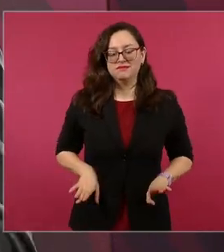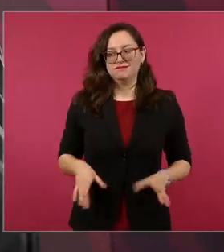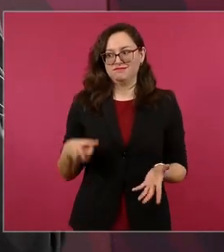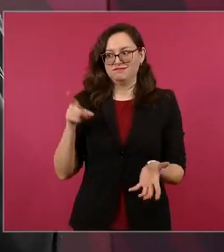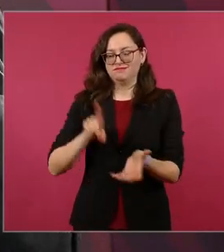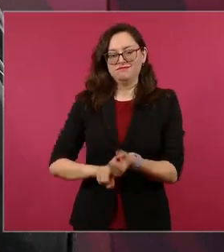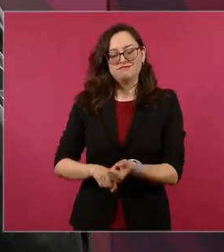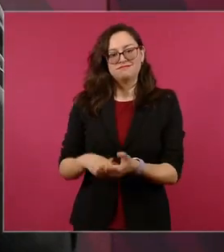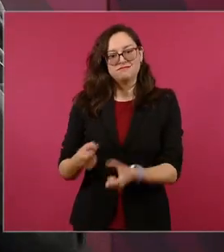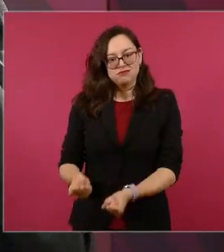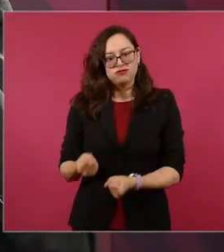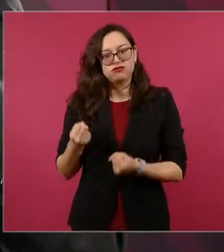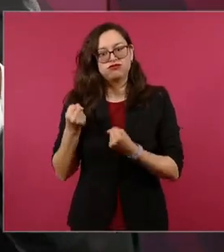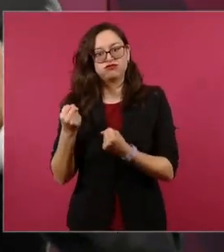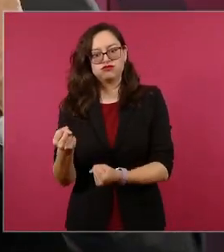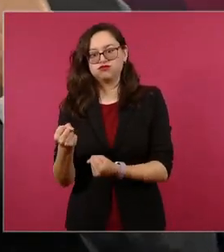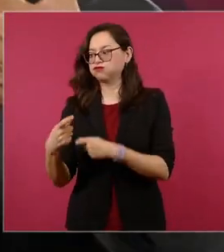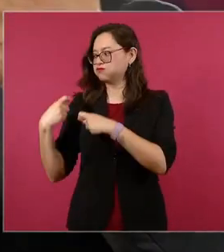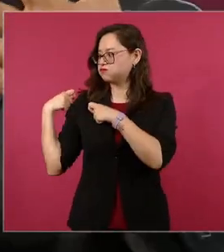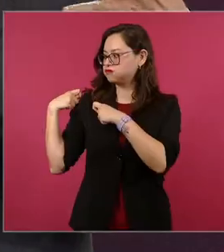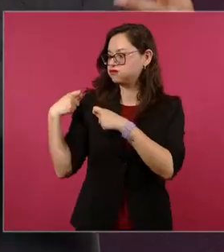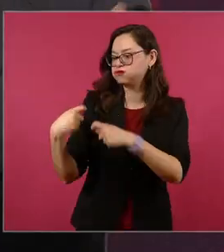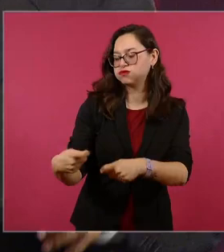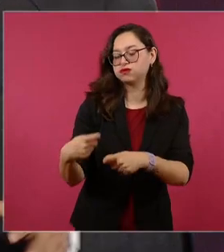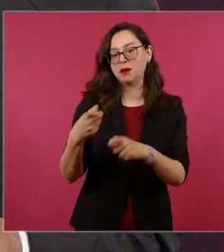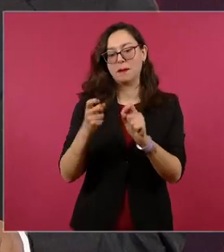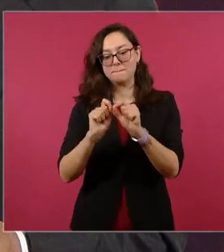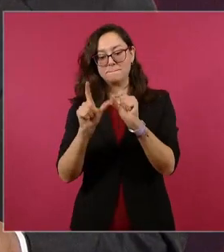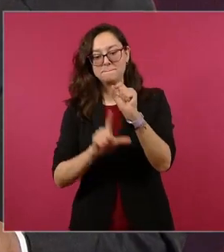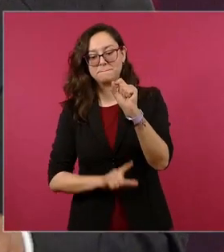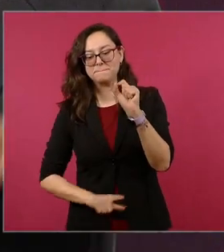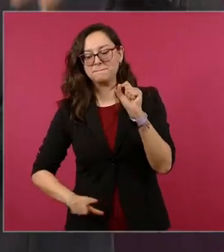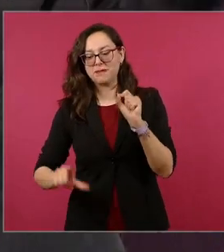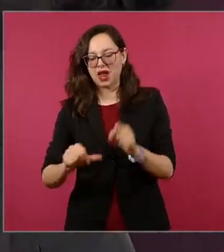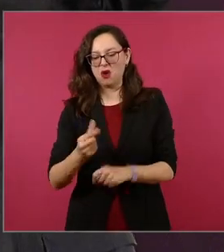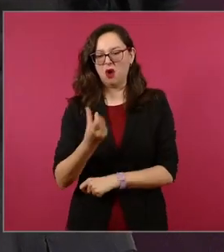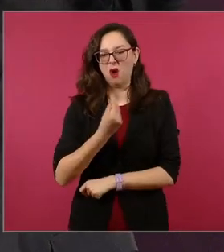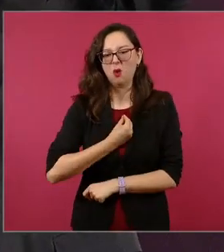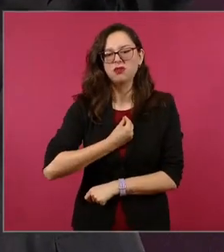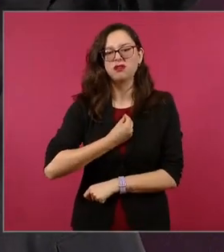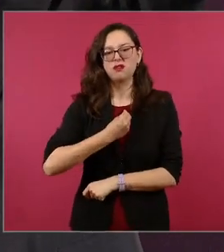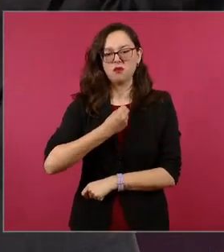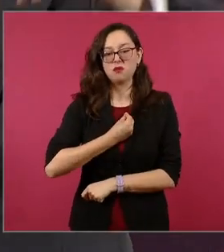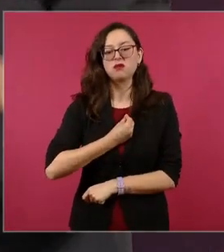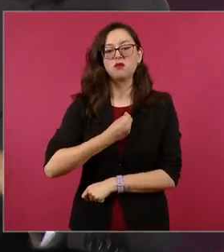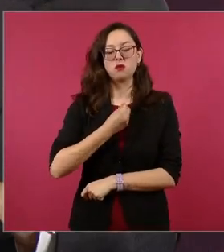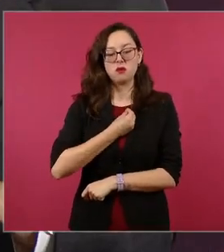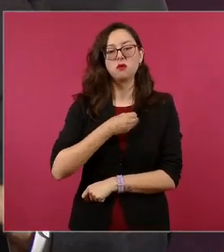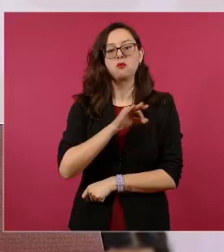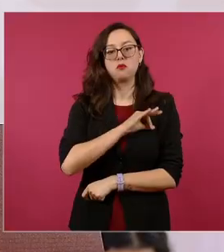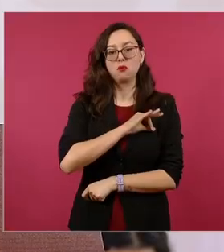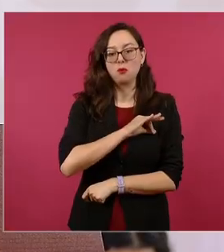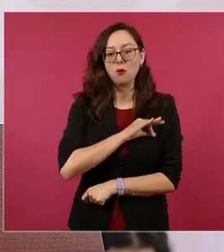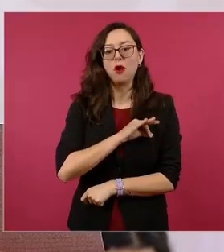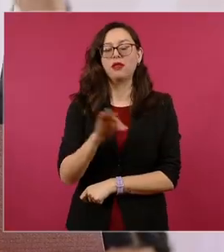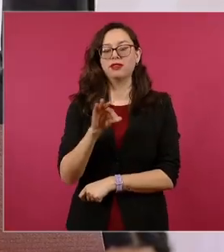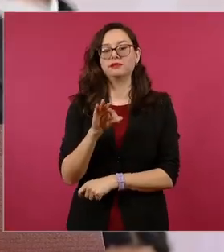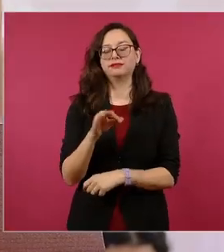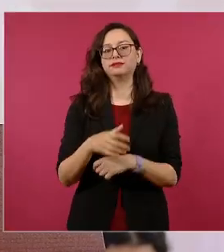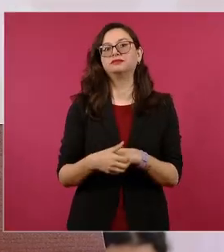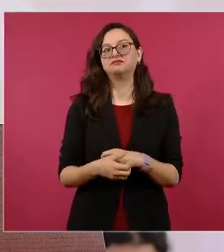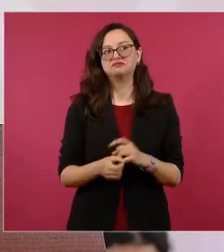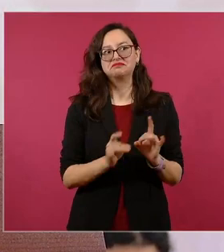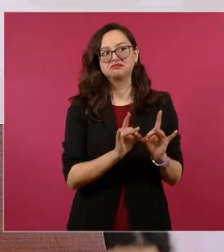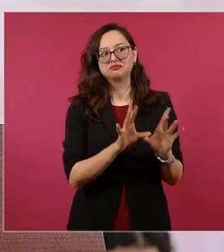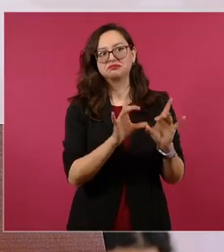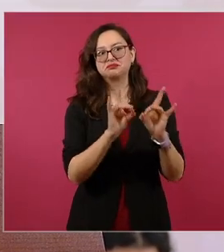Y eso es lo que nos ha salvado siempre frente a todas las calamidades que hemos